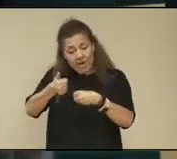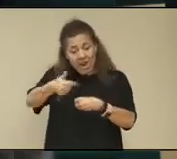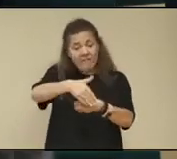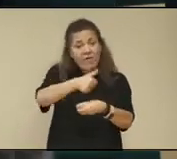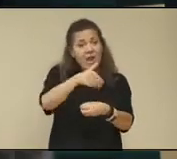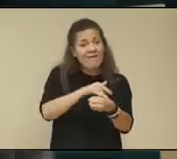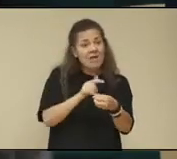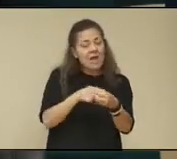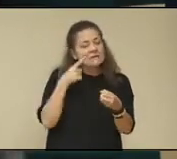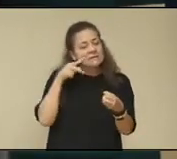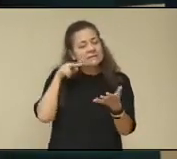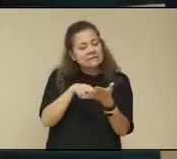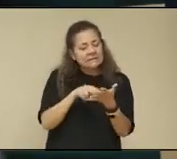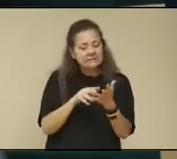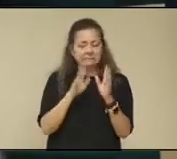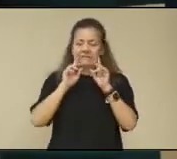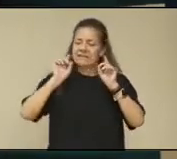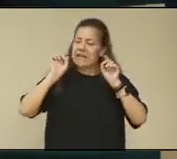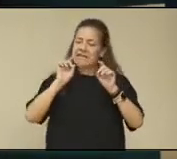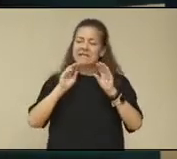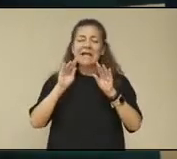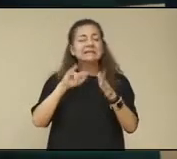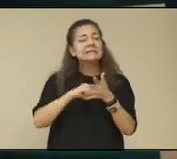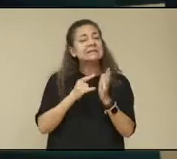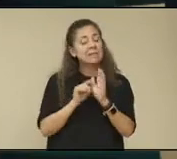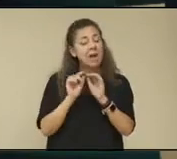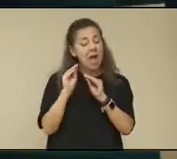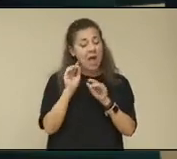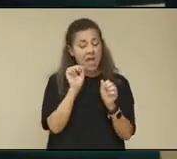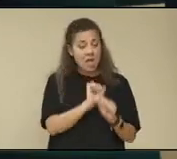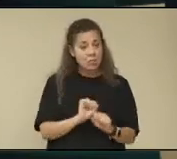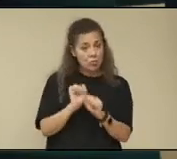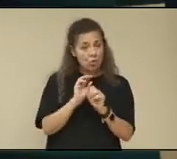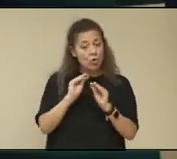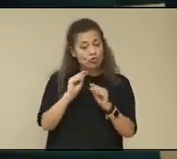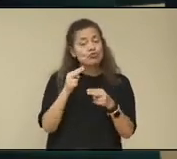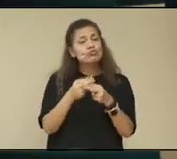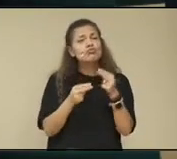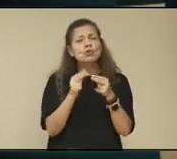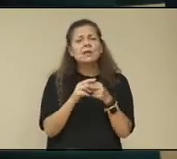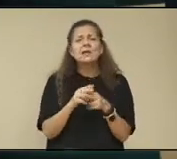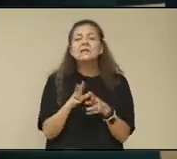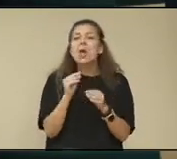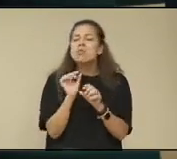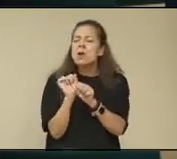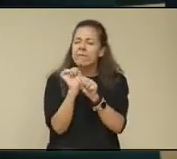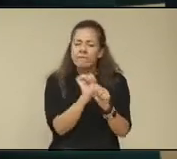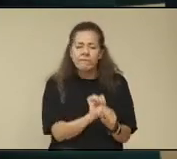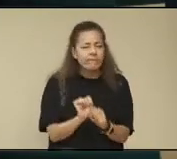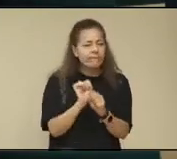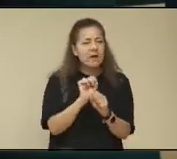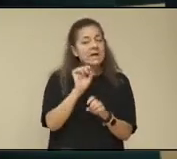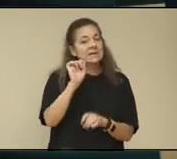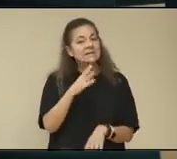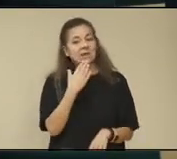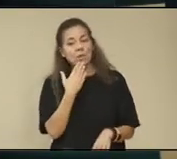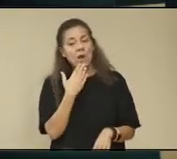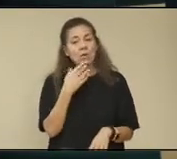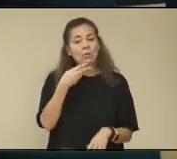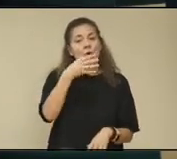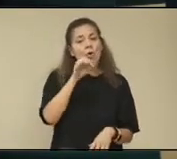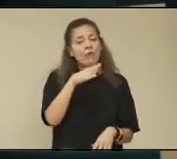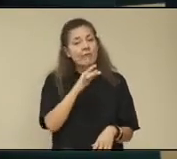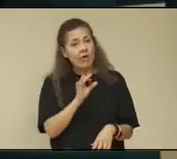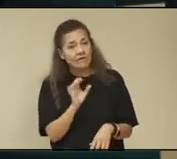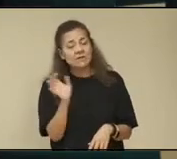lo enseña al sistema inmunológico todas sus proteínas y es muy inmunógena. Es como las bovis o